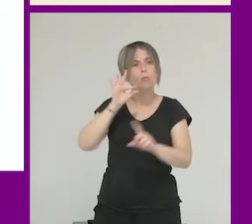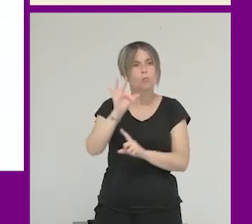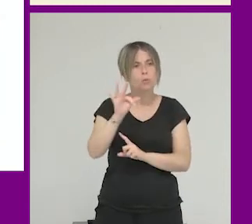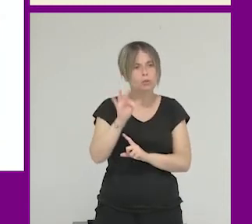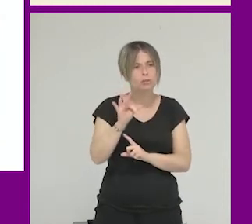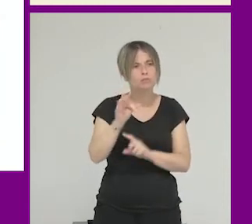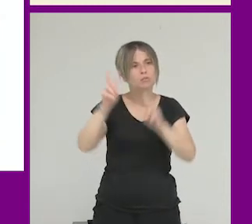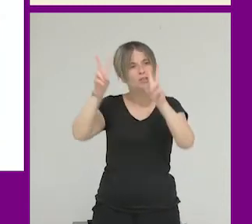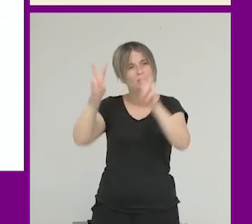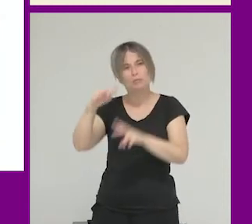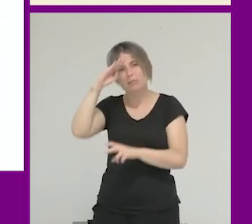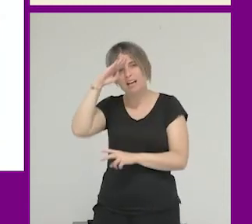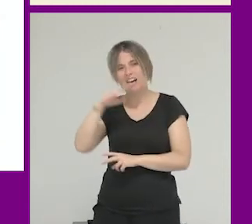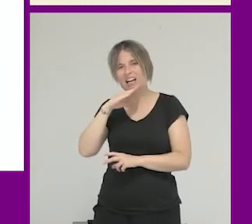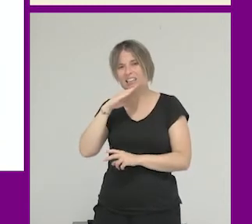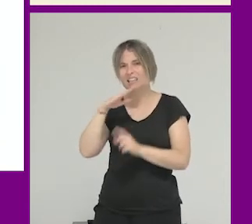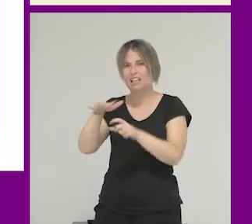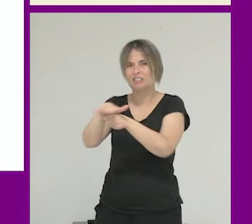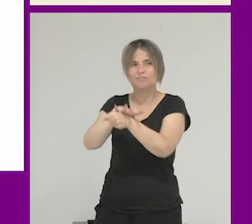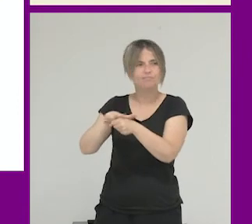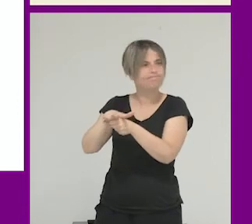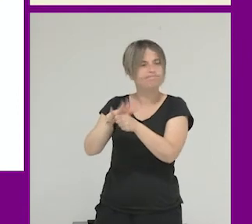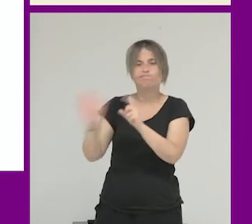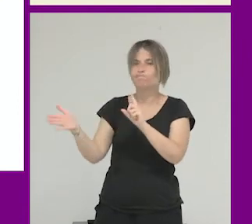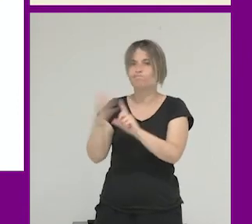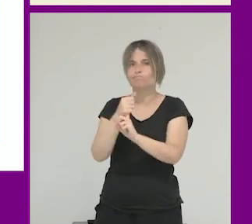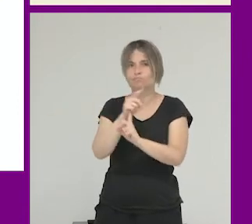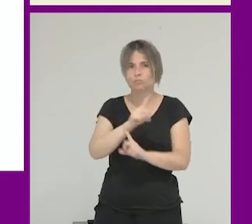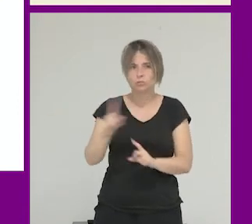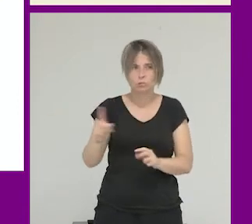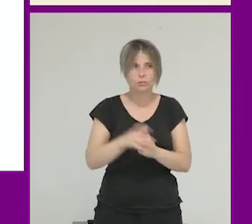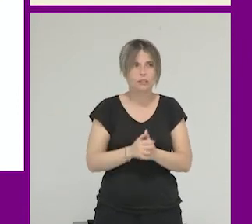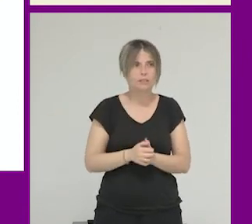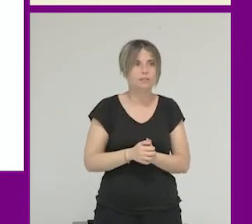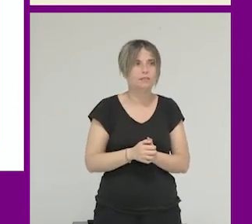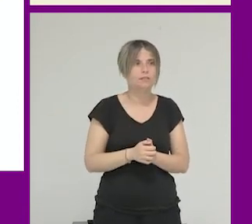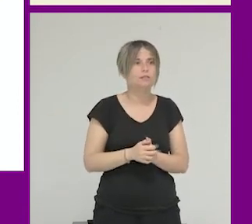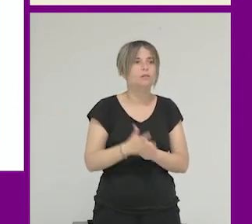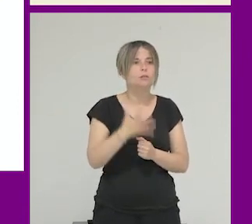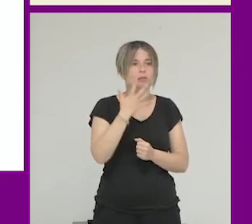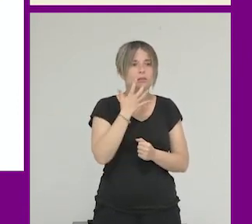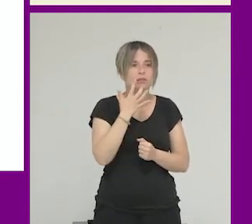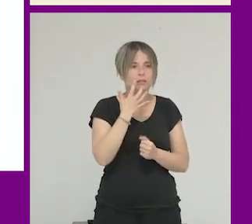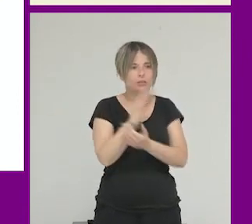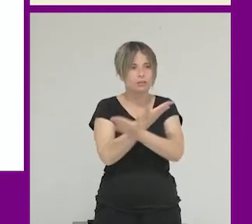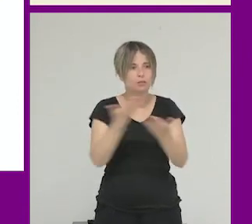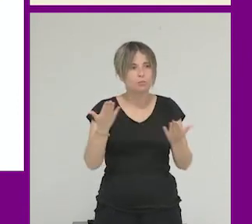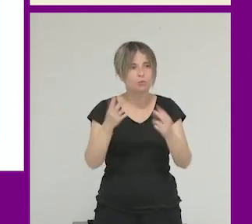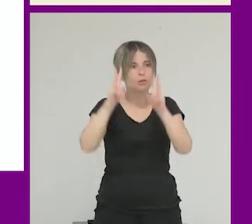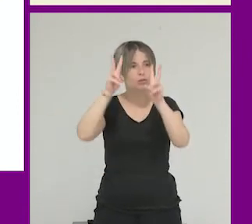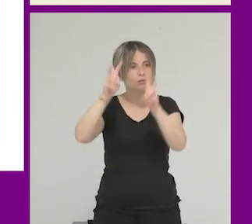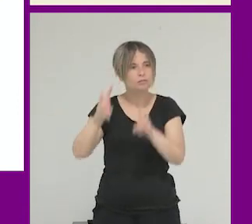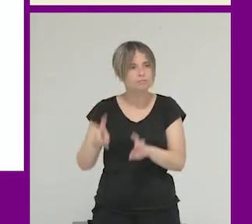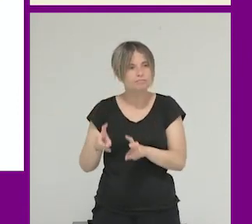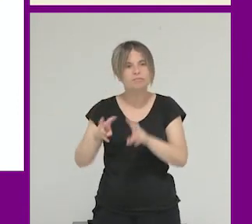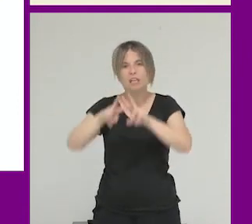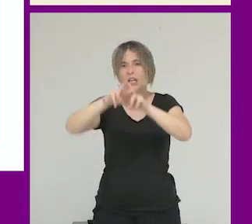aitatasunaren inguruan ez dut hori topatu. Topatzen ditudan adibideak eta ikerketak